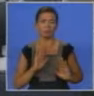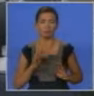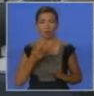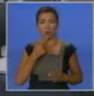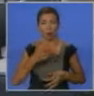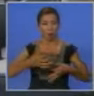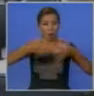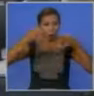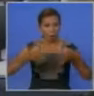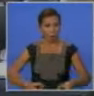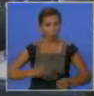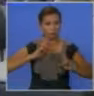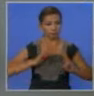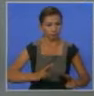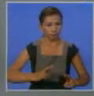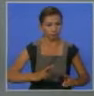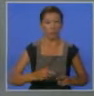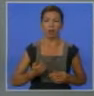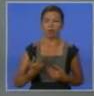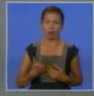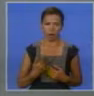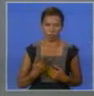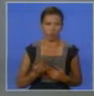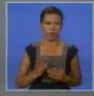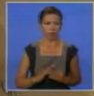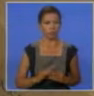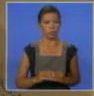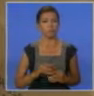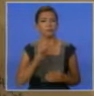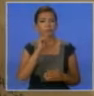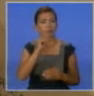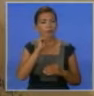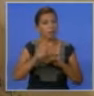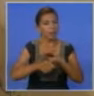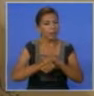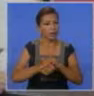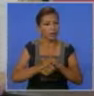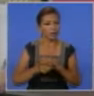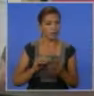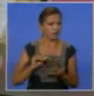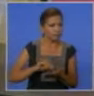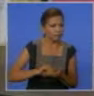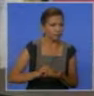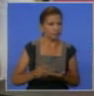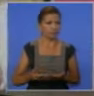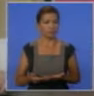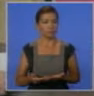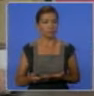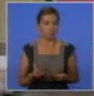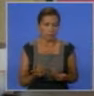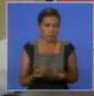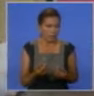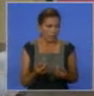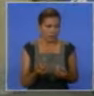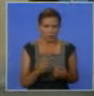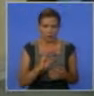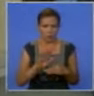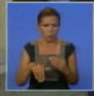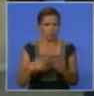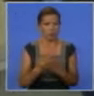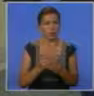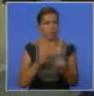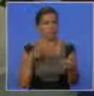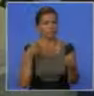resultados oficiales, incluir cifras de Galápagos, que en todo caso no van a alterar la tendencia que